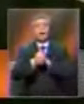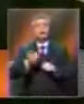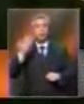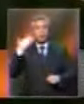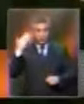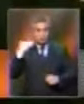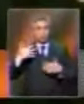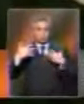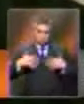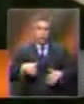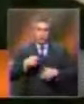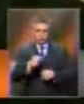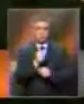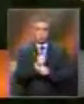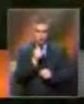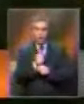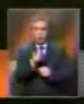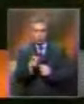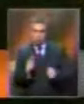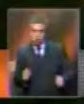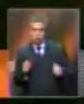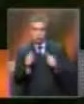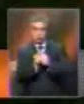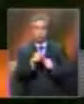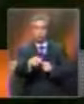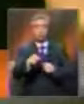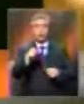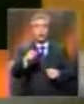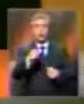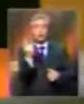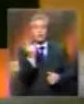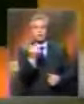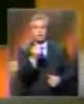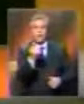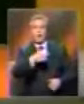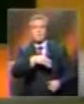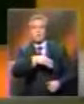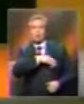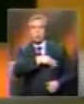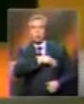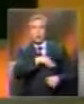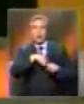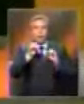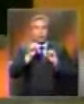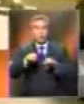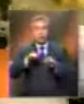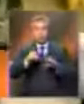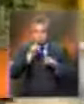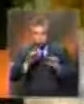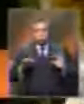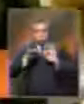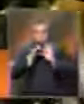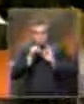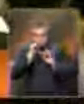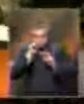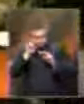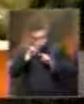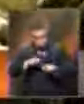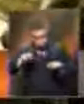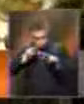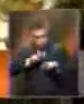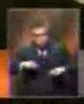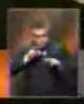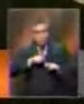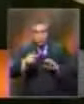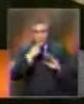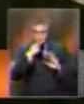Pasado tuvimos trabajo en conjunto con la Universidad Metropolitana de Educación. Desde el simple hecho de tomar una muestra hasta analizarla, ellos han